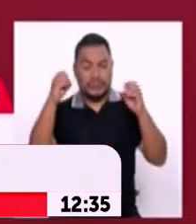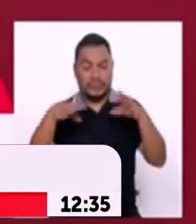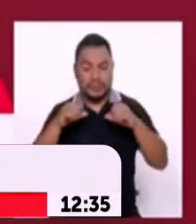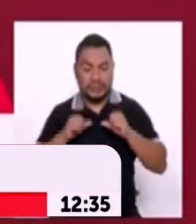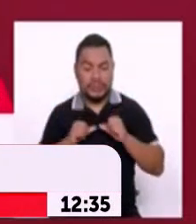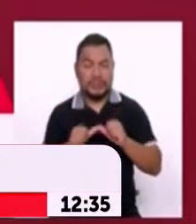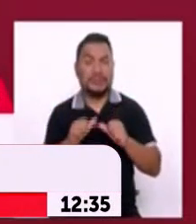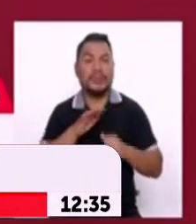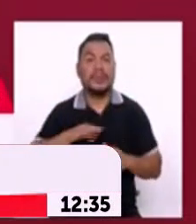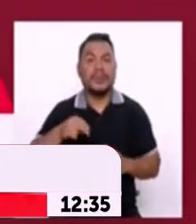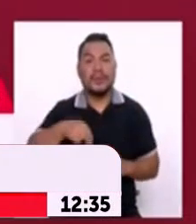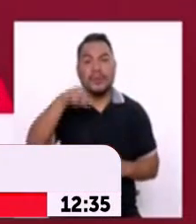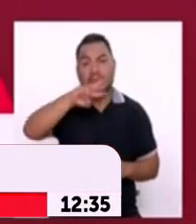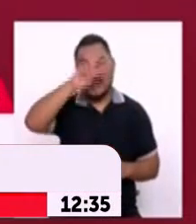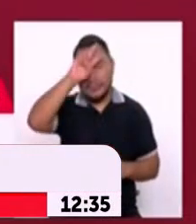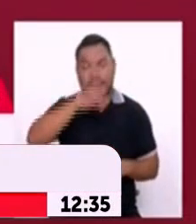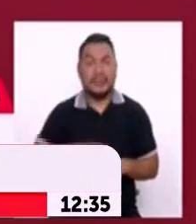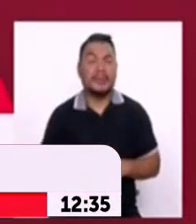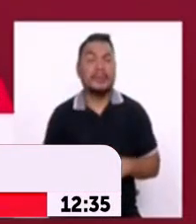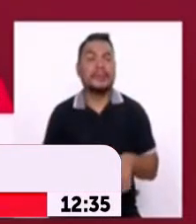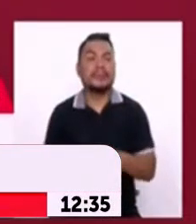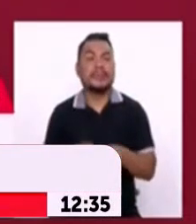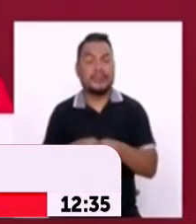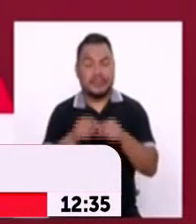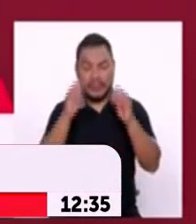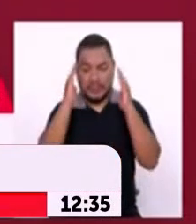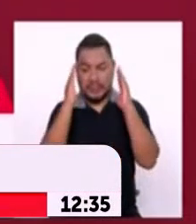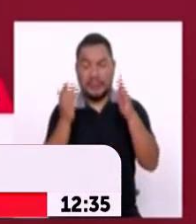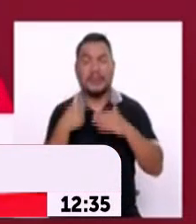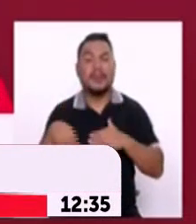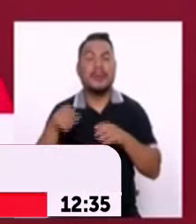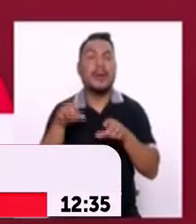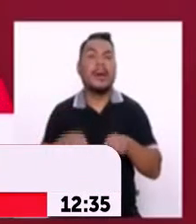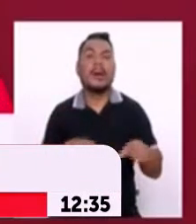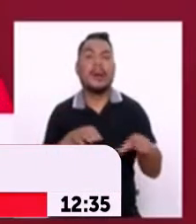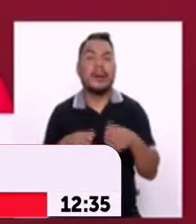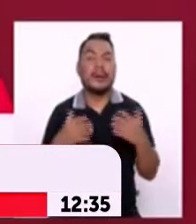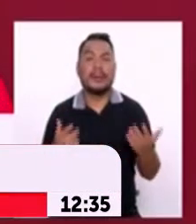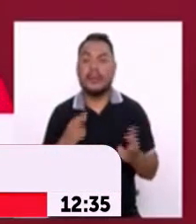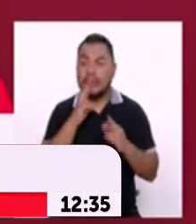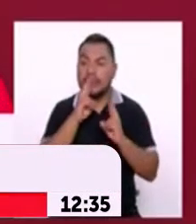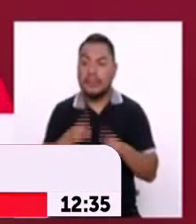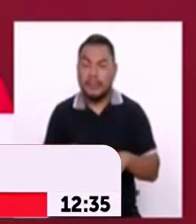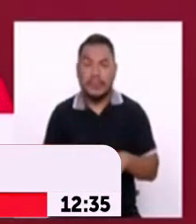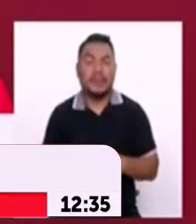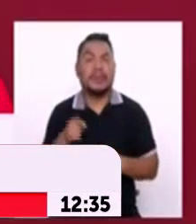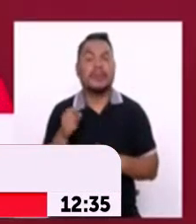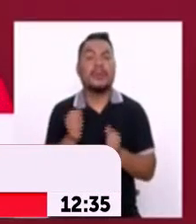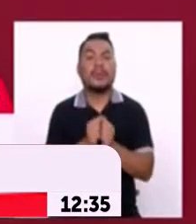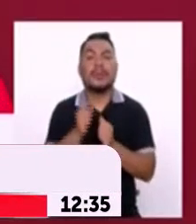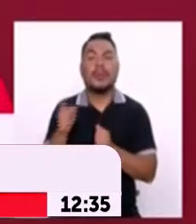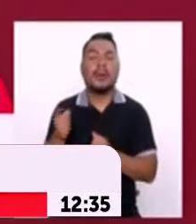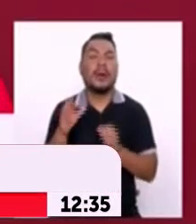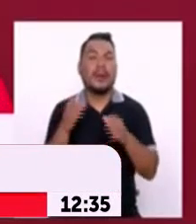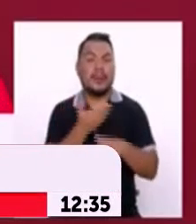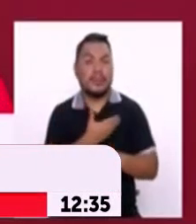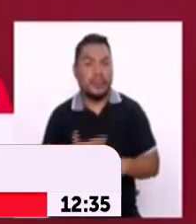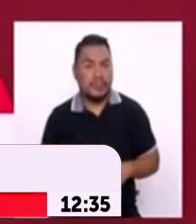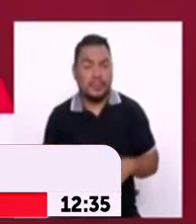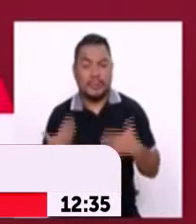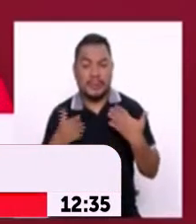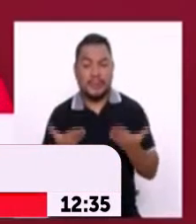lluvias intensas en el norte del país y en atención a las acciones de respuesta por parte del